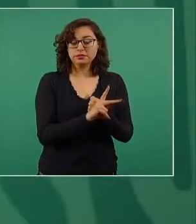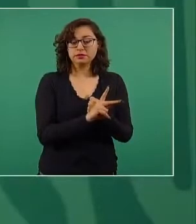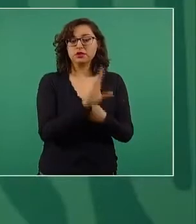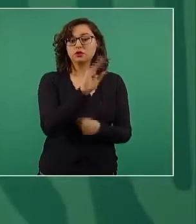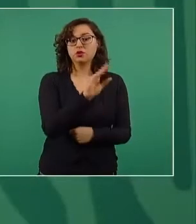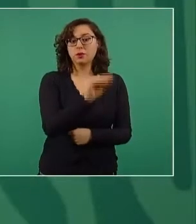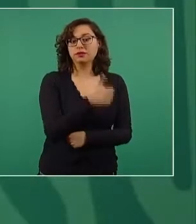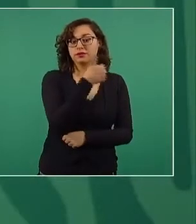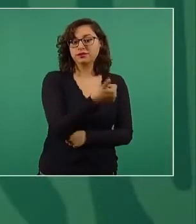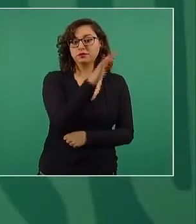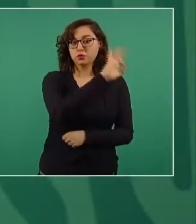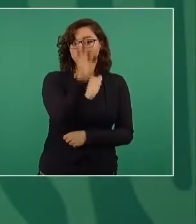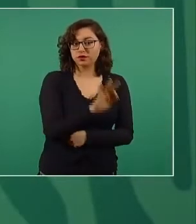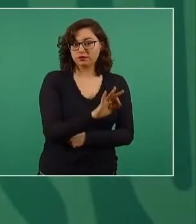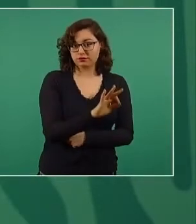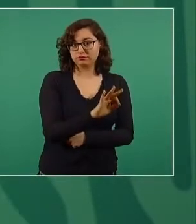el 96%,